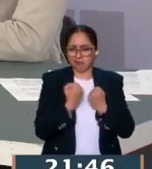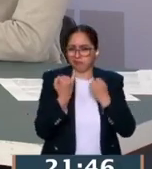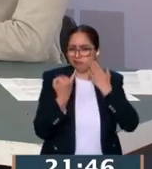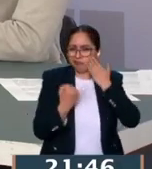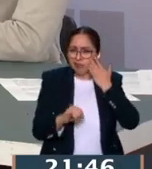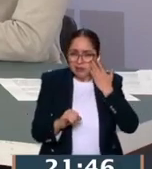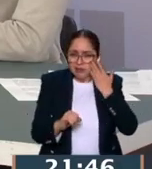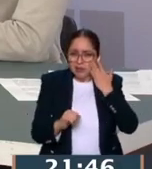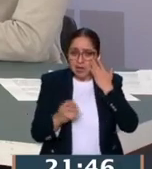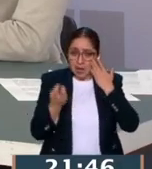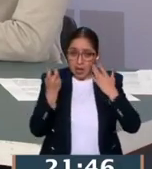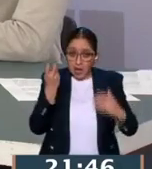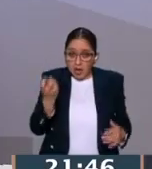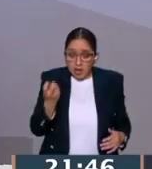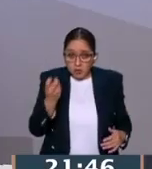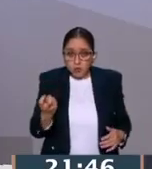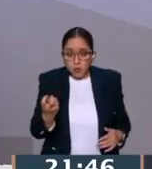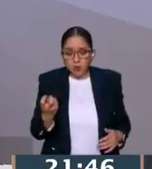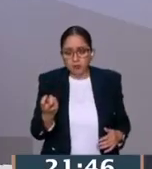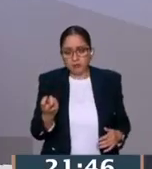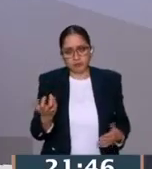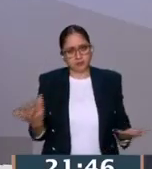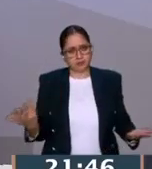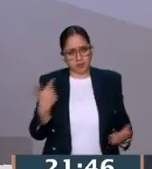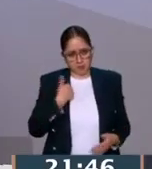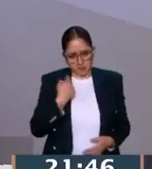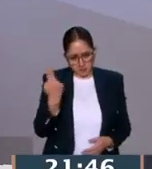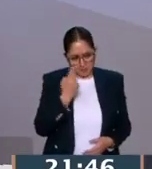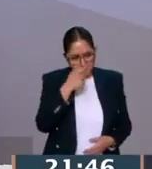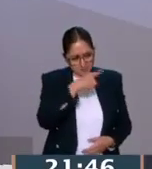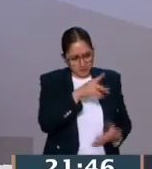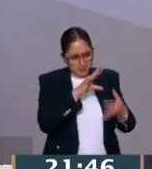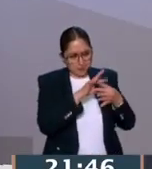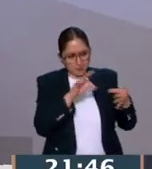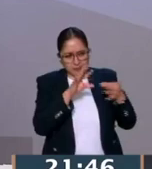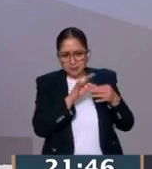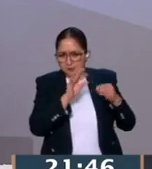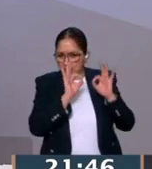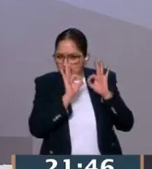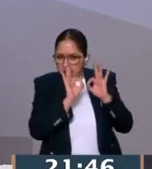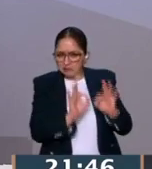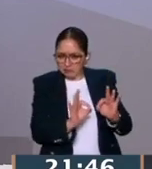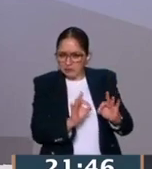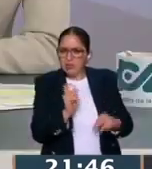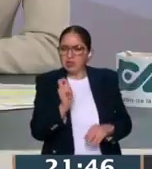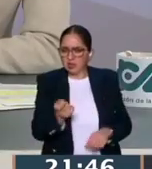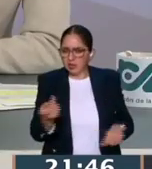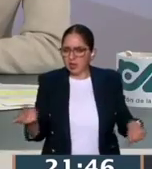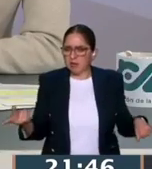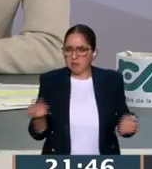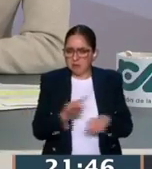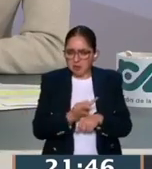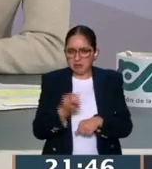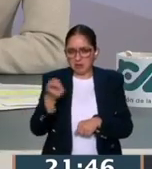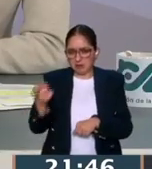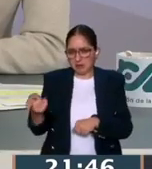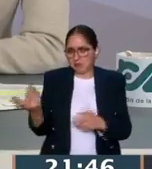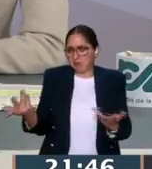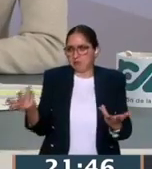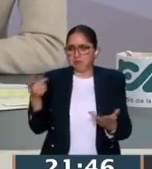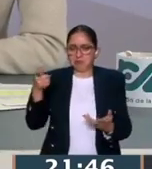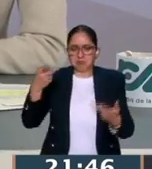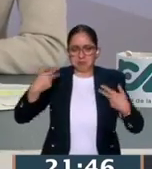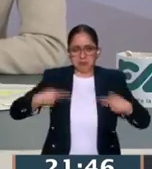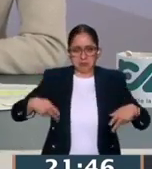pues es una situación que queremos que nos desmenuces, por favor. ¿Qué es lo que está pasando ahí con este tipo de, a lo